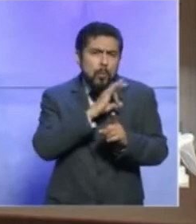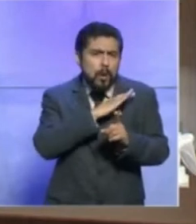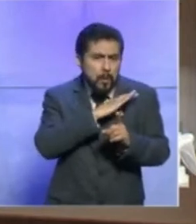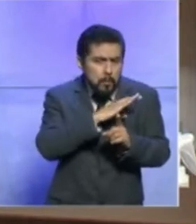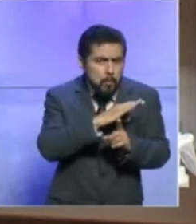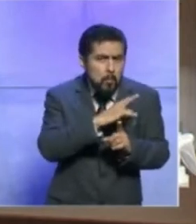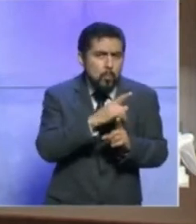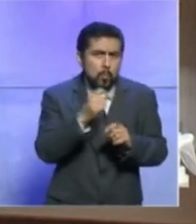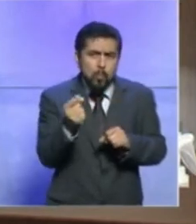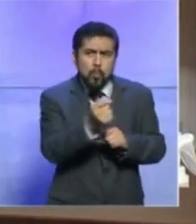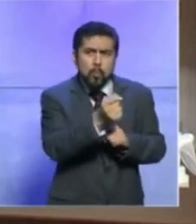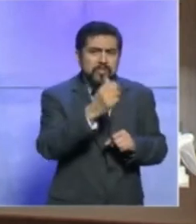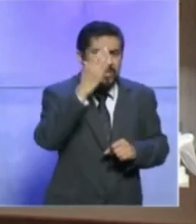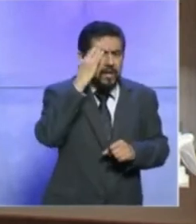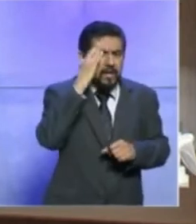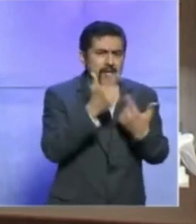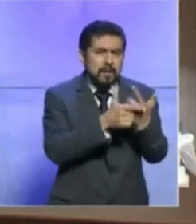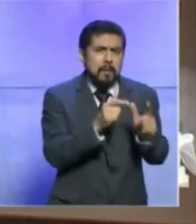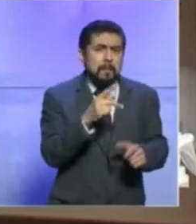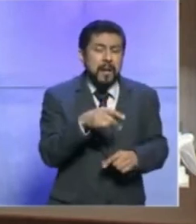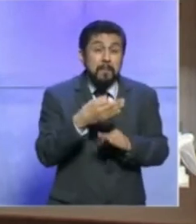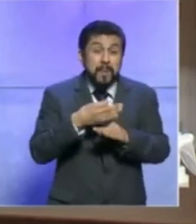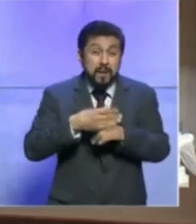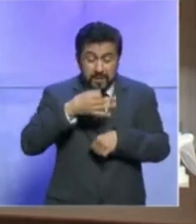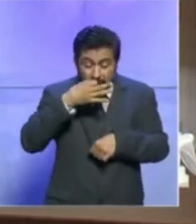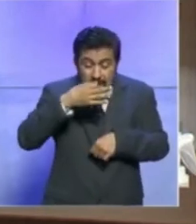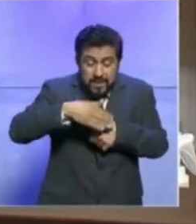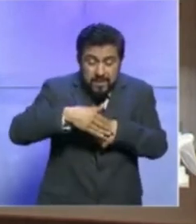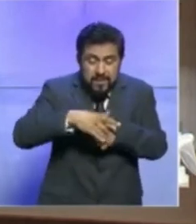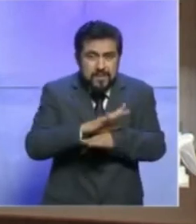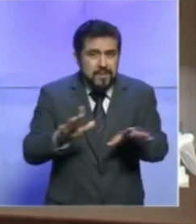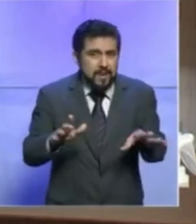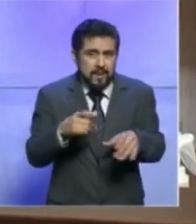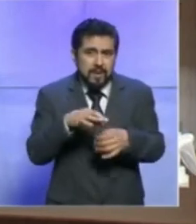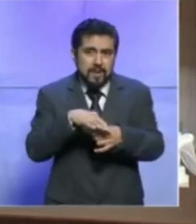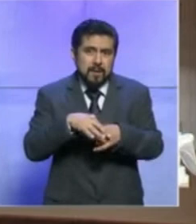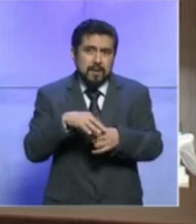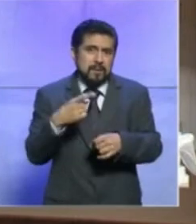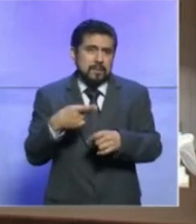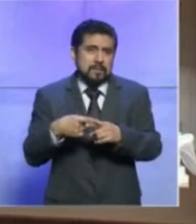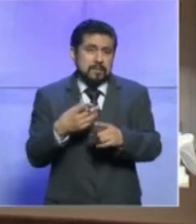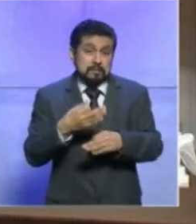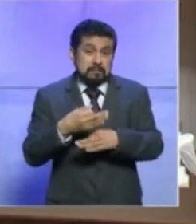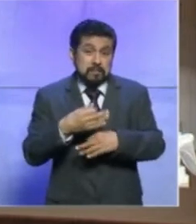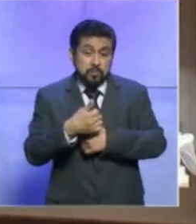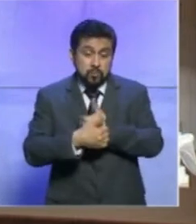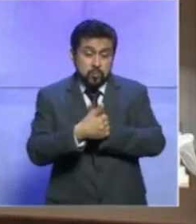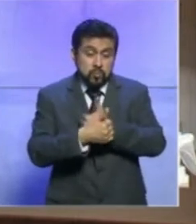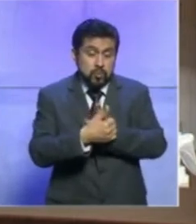momento en el cual está a punto de llevarse a cabo la elección correspondiente. Me parece que ya está tan avanzado